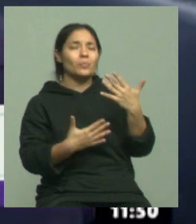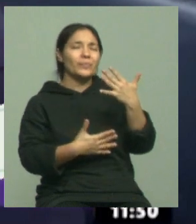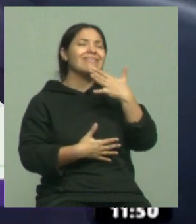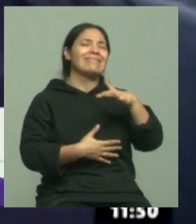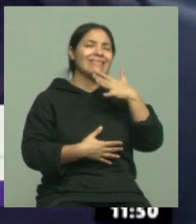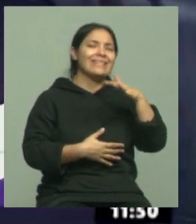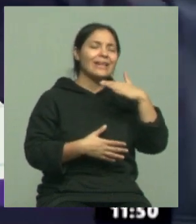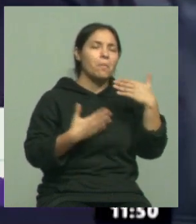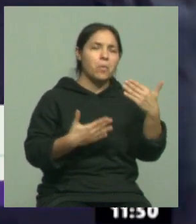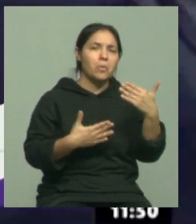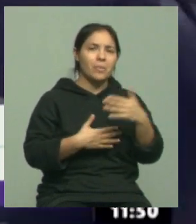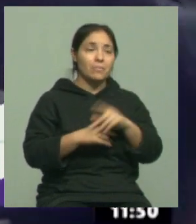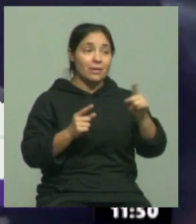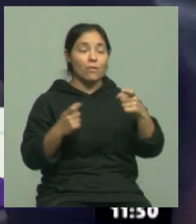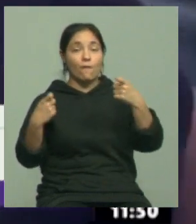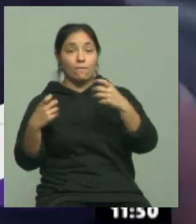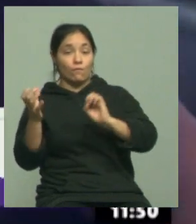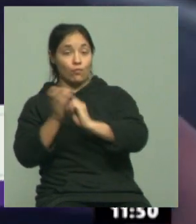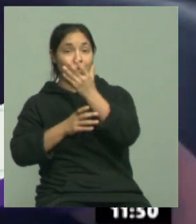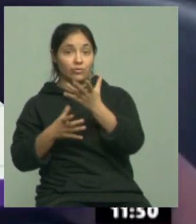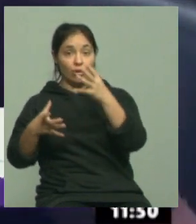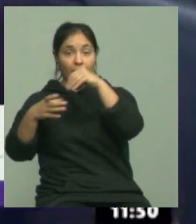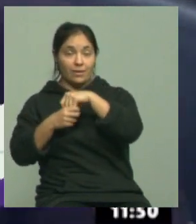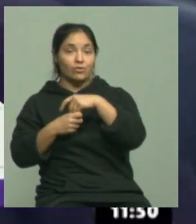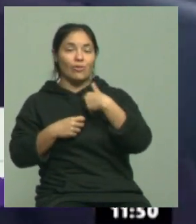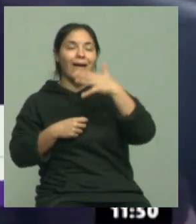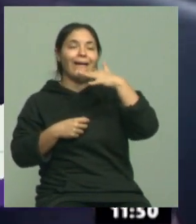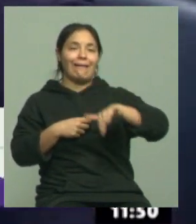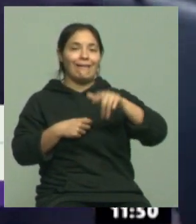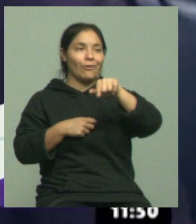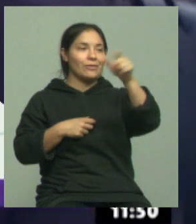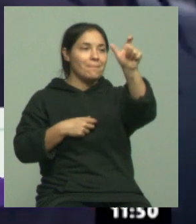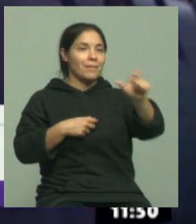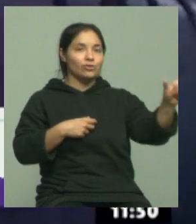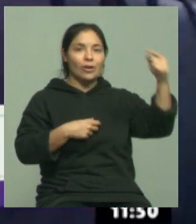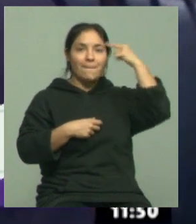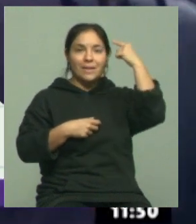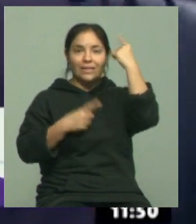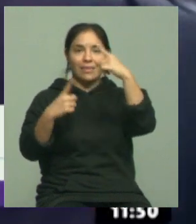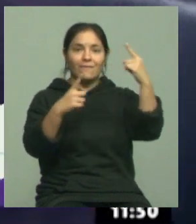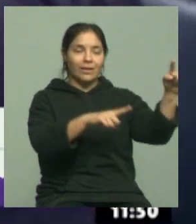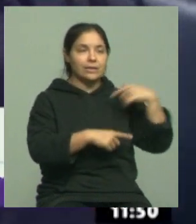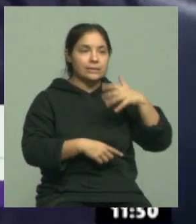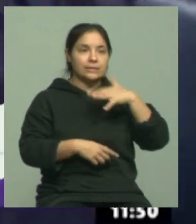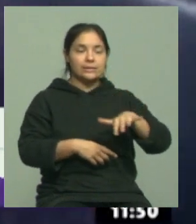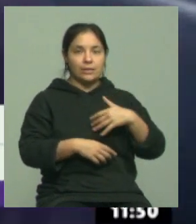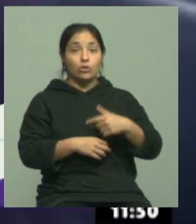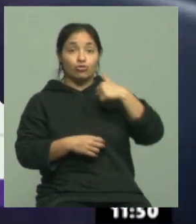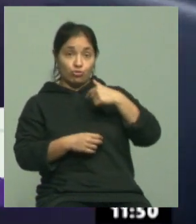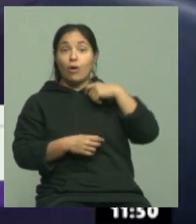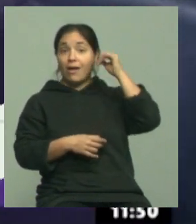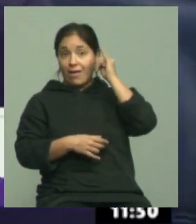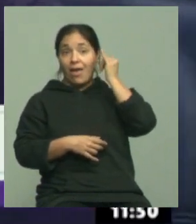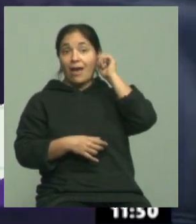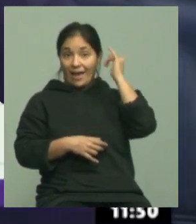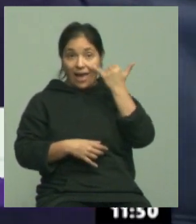enseñó la Fundación es intentar entender cada una de las formas de pensar. Porque además, si yo que soy homosexual, que lo vivo,